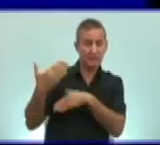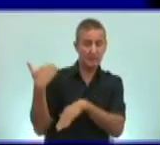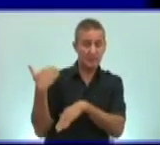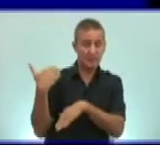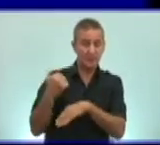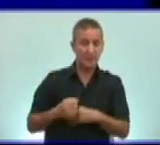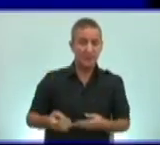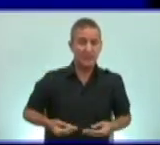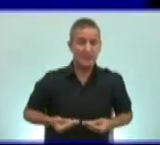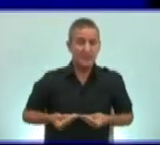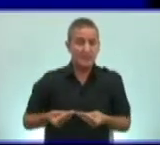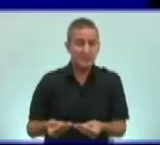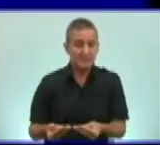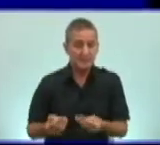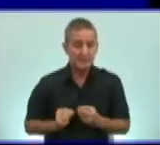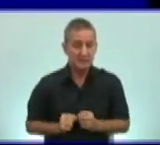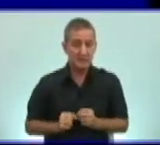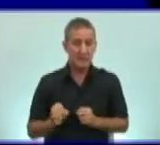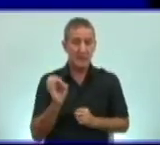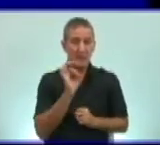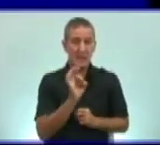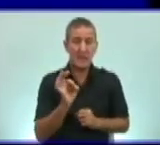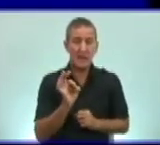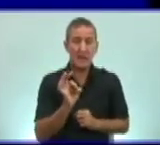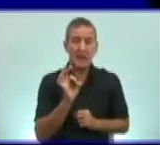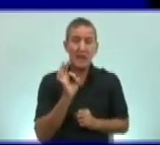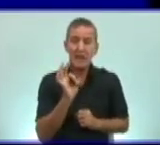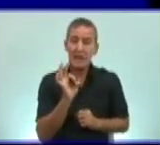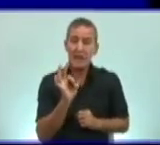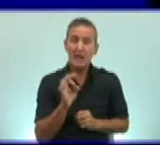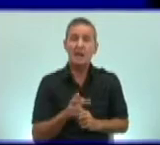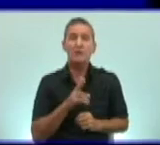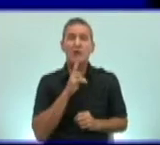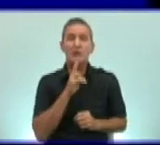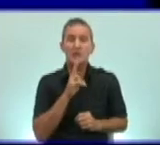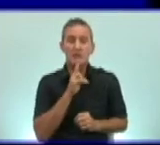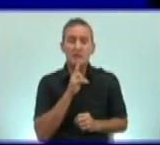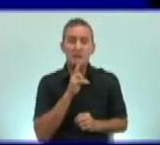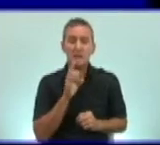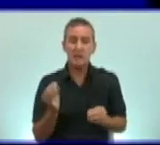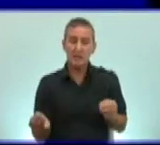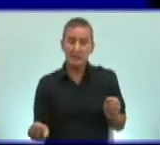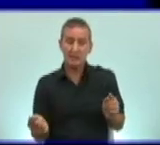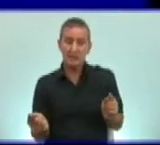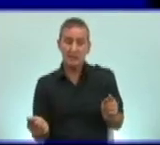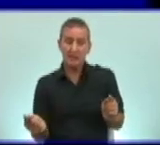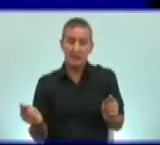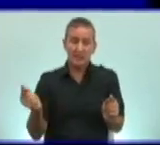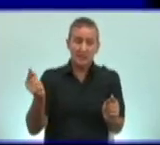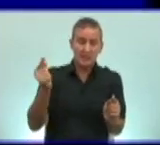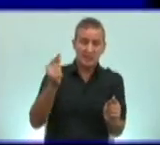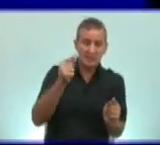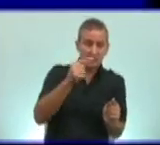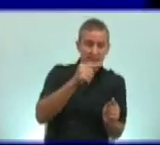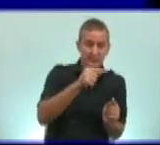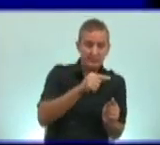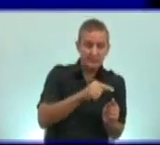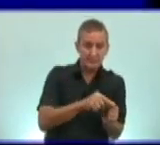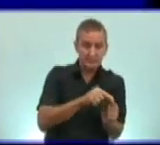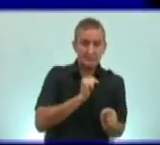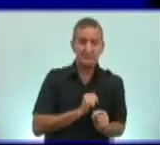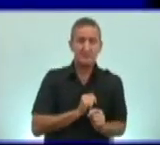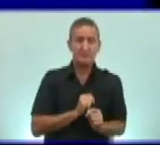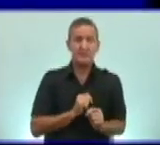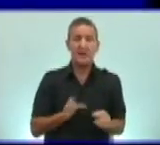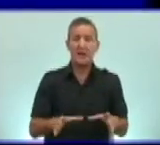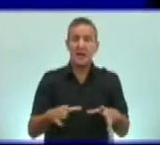hidrógeno es la molécula de agua. Cede el protón hidrógeno hacia el nitrógeno, que el nitrógeno, como el oxígeno, es capaz de